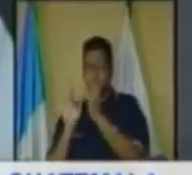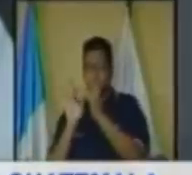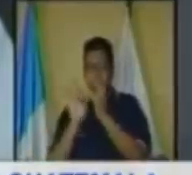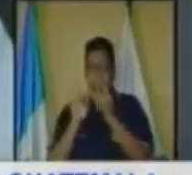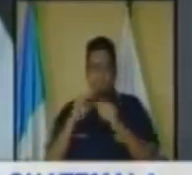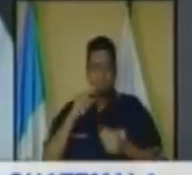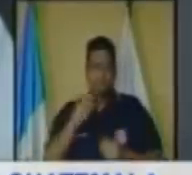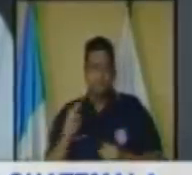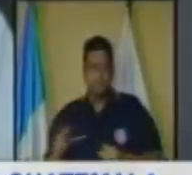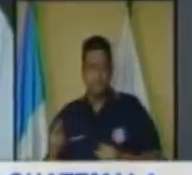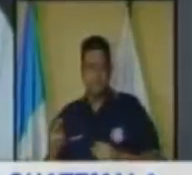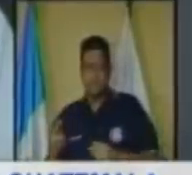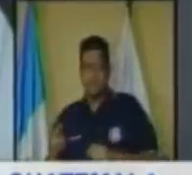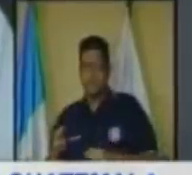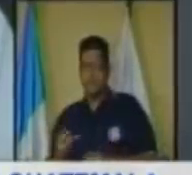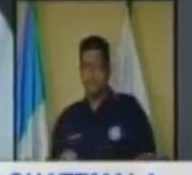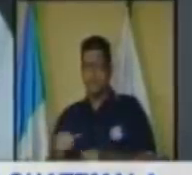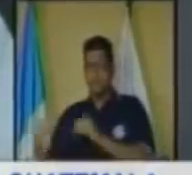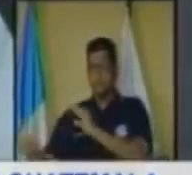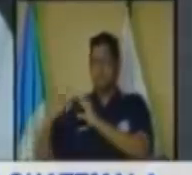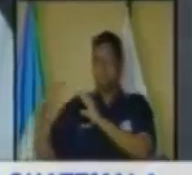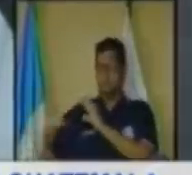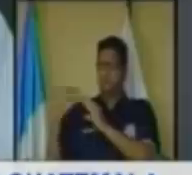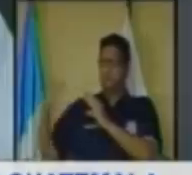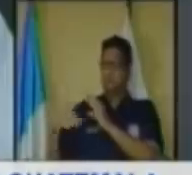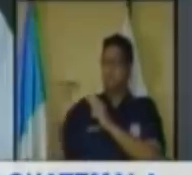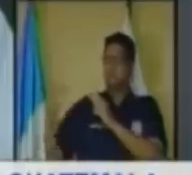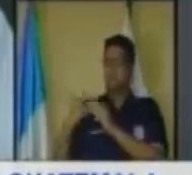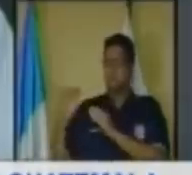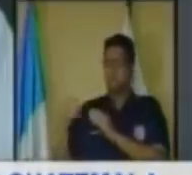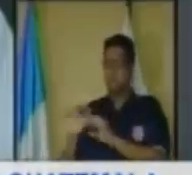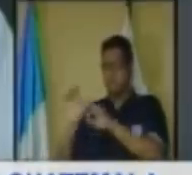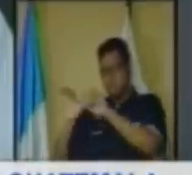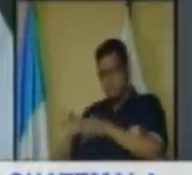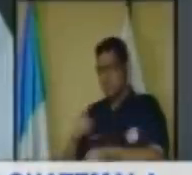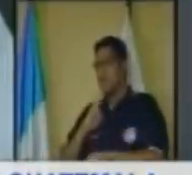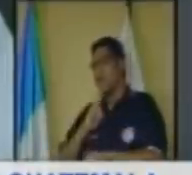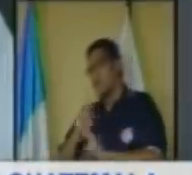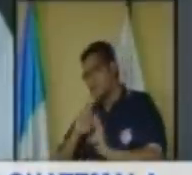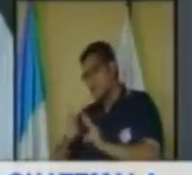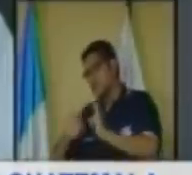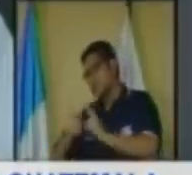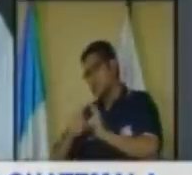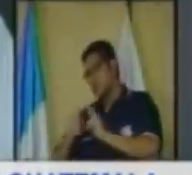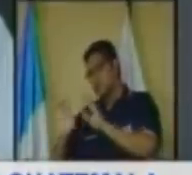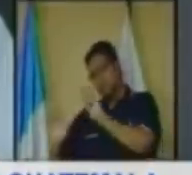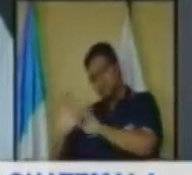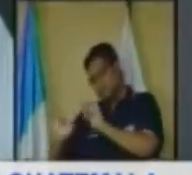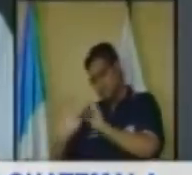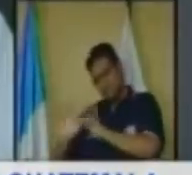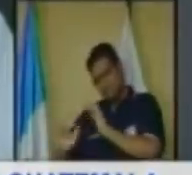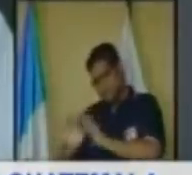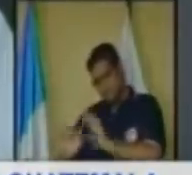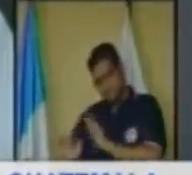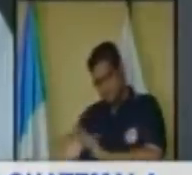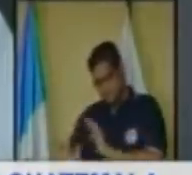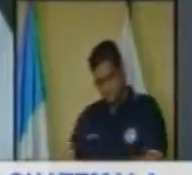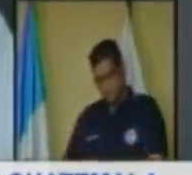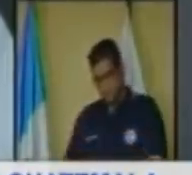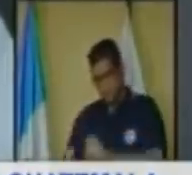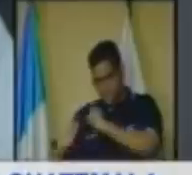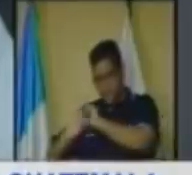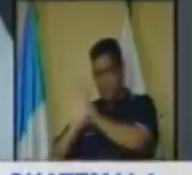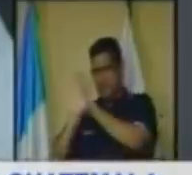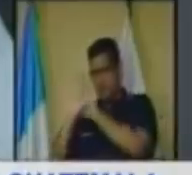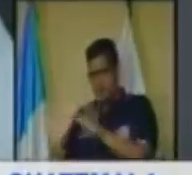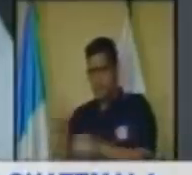noche aproximadamente. Vamos trabajando comunicados que les permitan ir aclarando con relación a los jóvenes